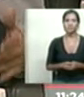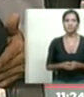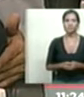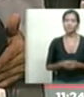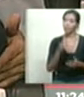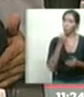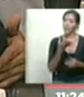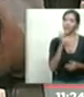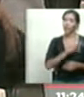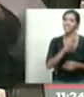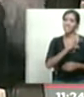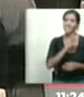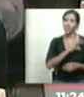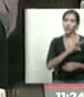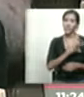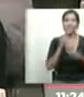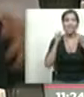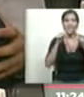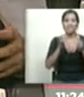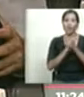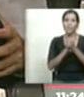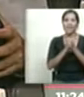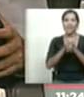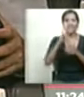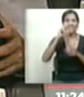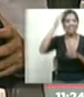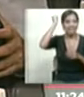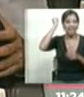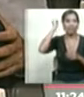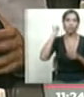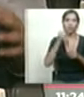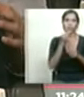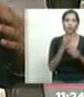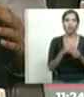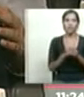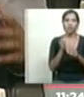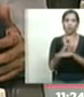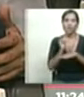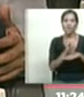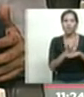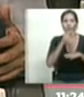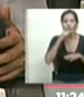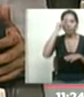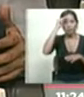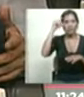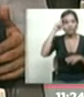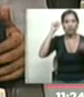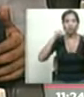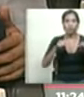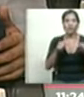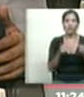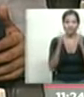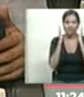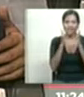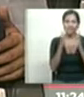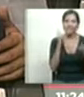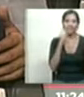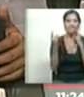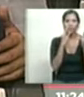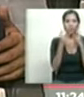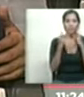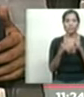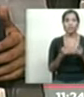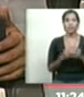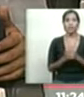Bueno, señores, ahí está el compañero Ricardo, quien, bueno, está ahí cuidando a su padre el día de hoy, está atento y activo en